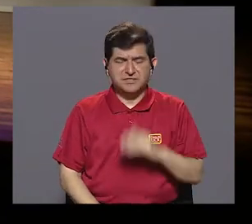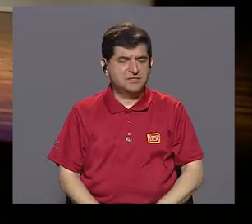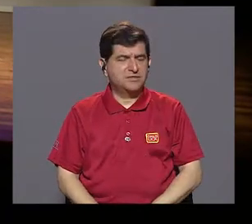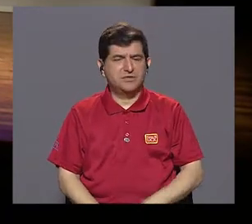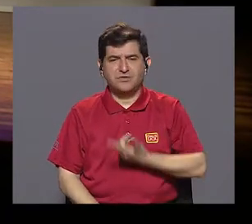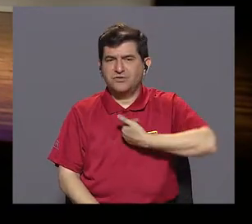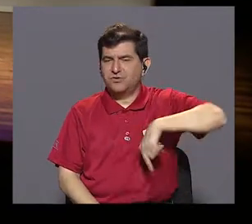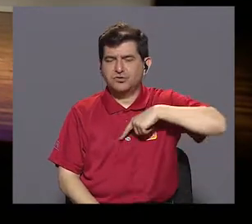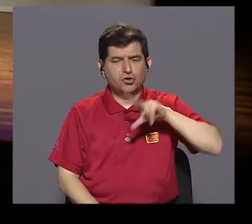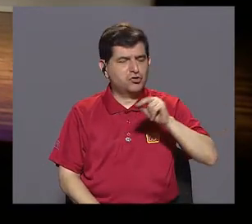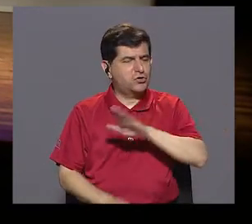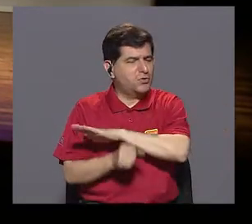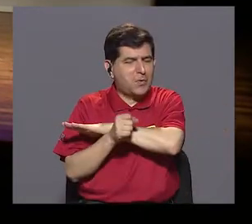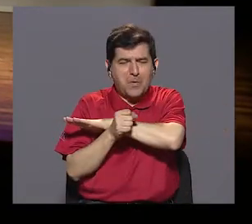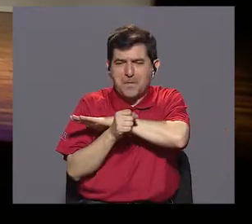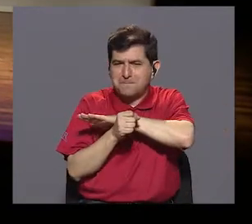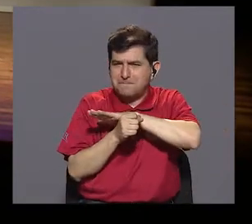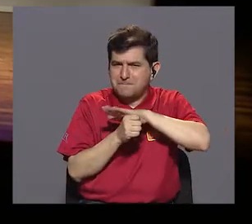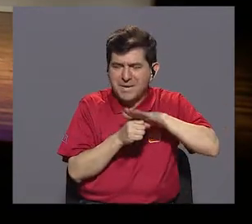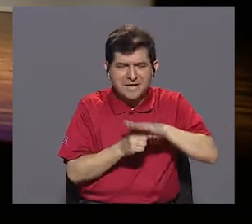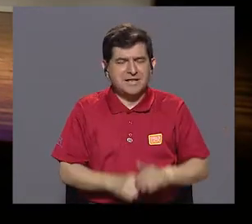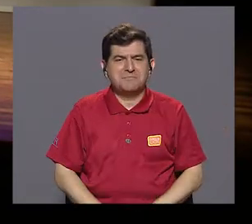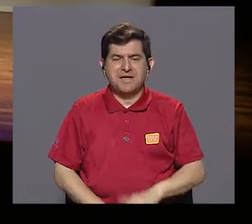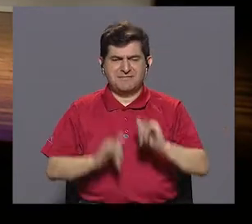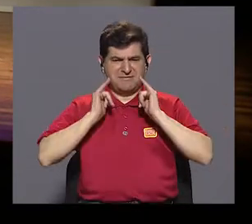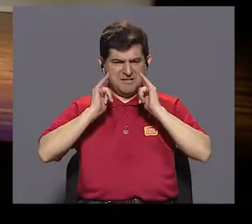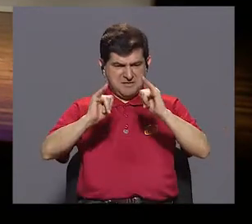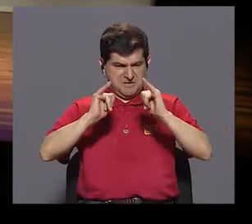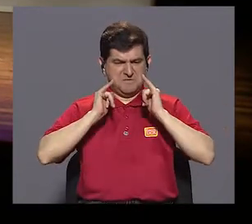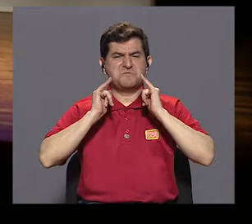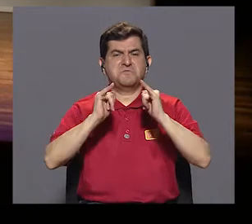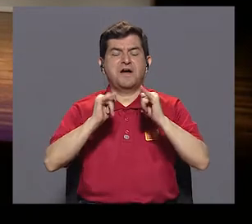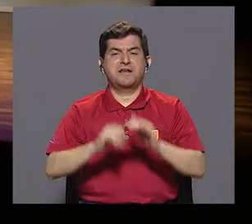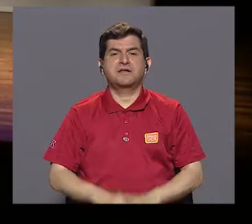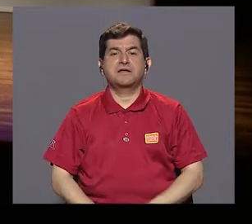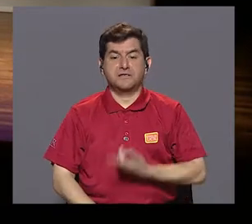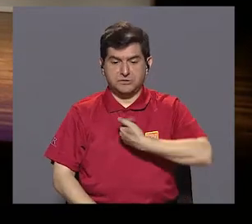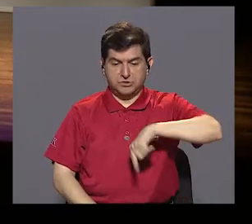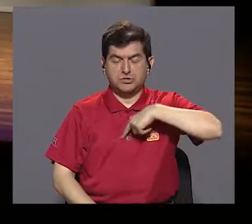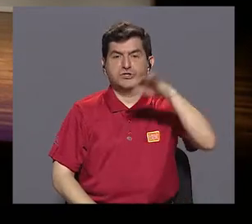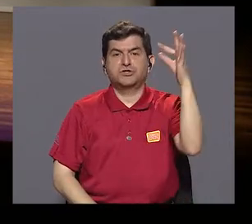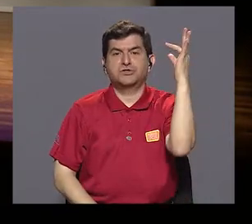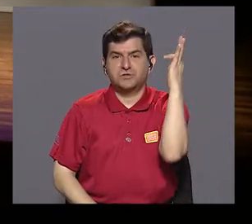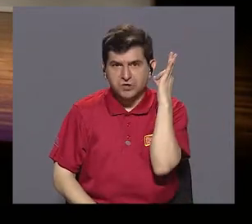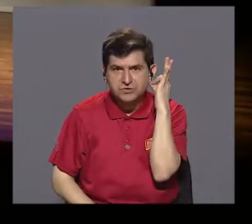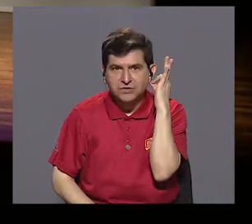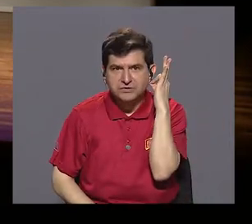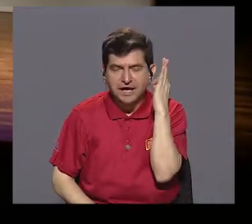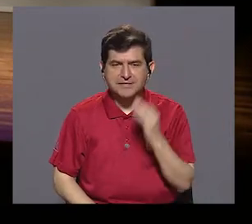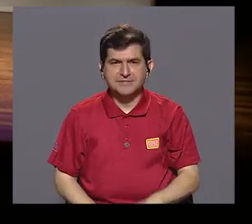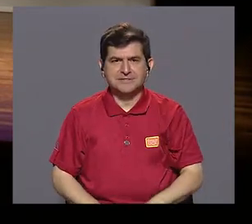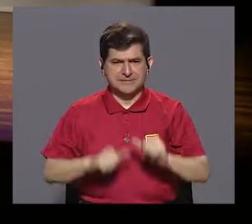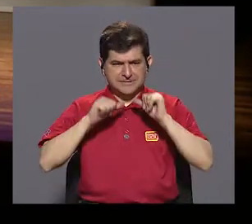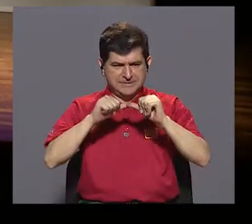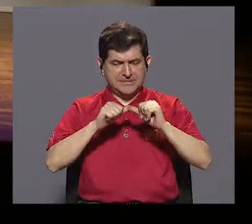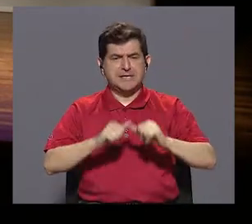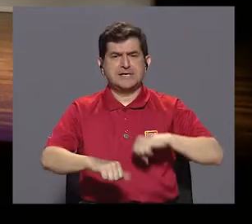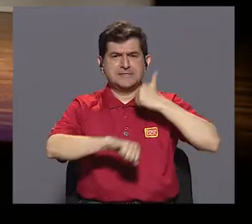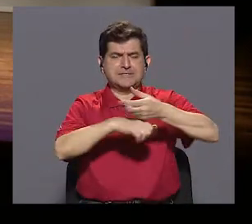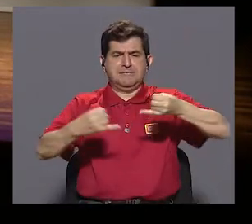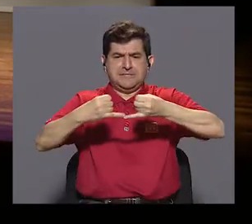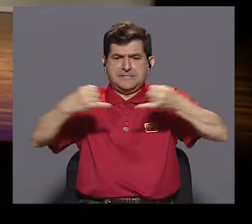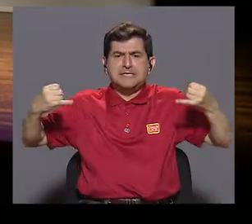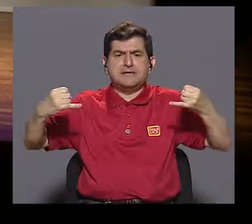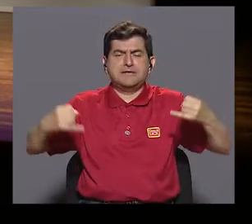y las mujeres no estemos absolutamente en pie de igualdad, vamos a ser nosotras las que pongamos